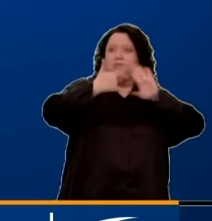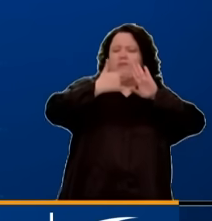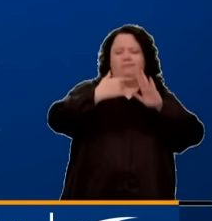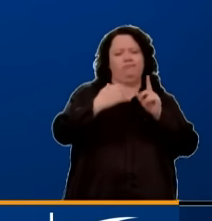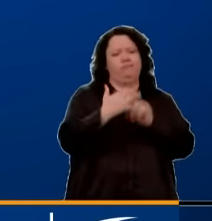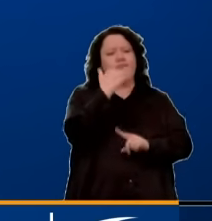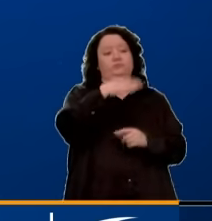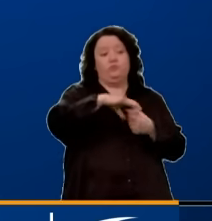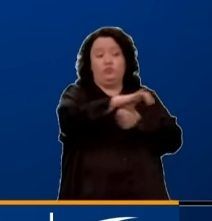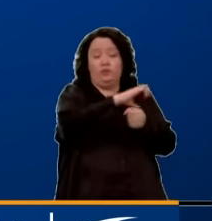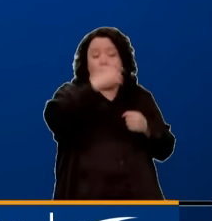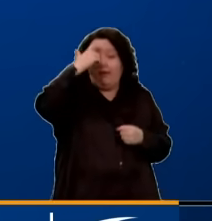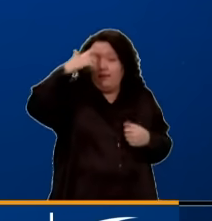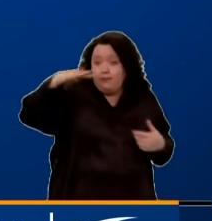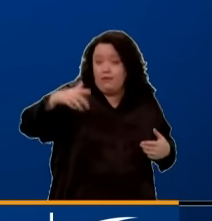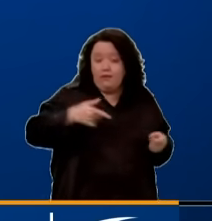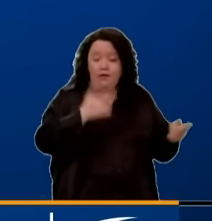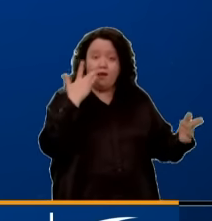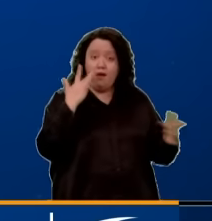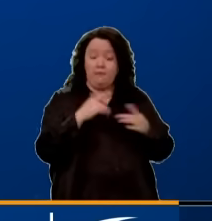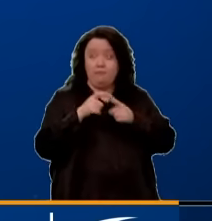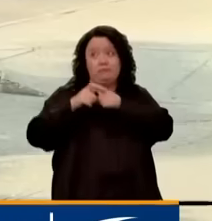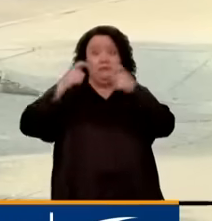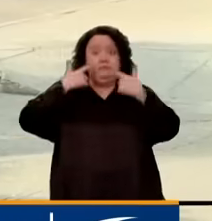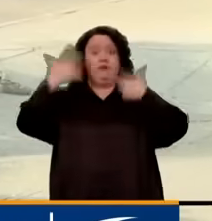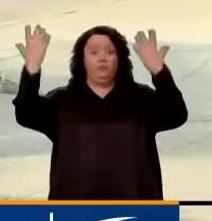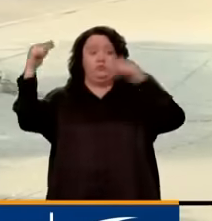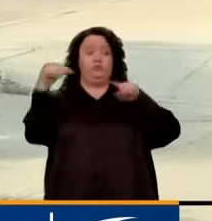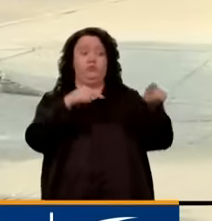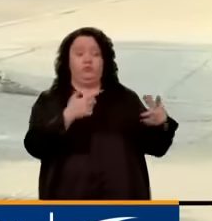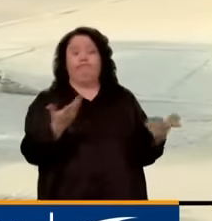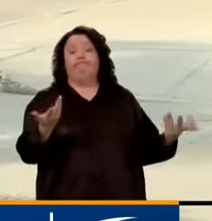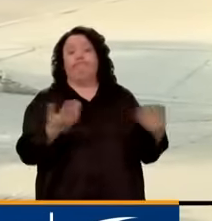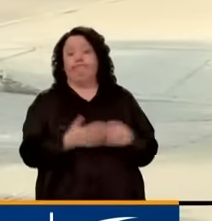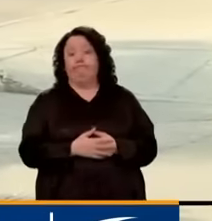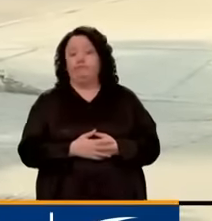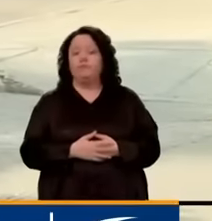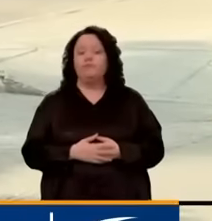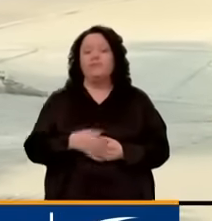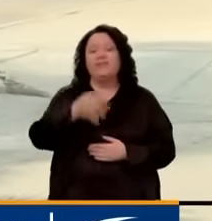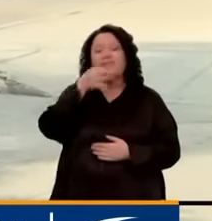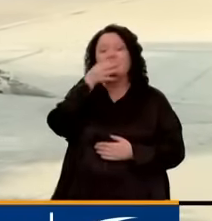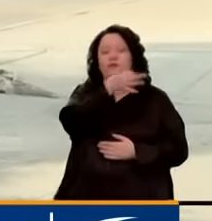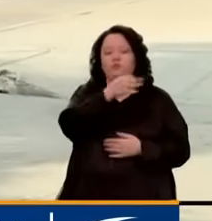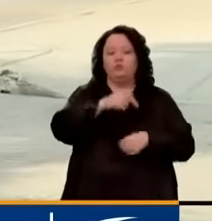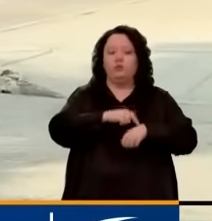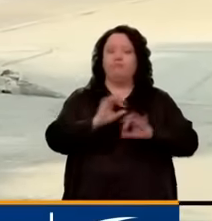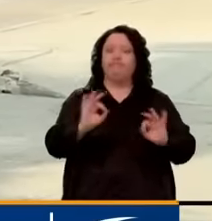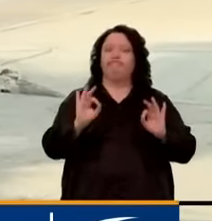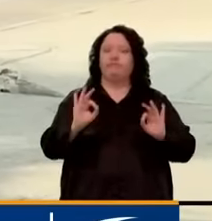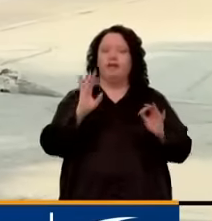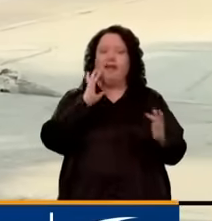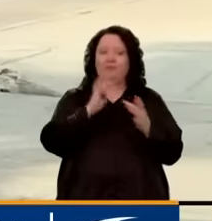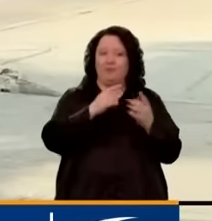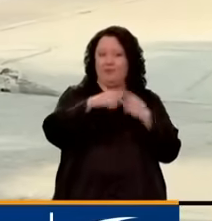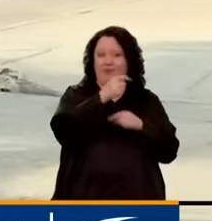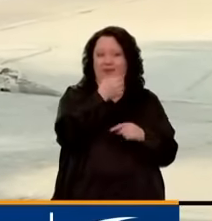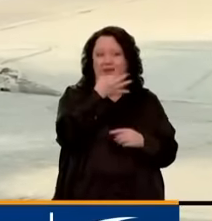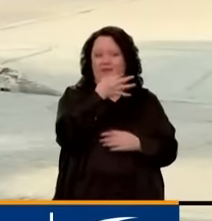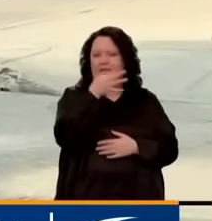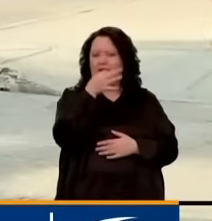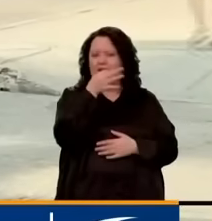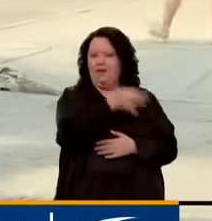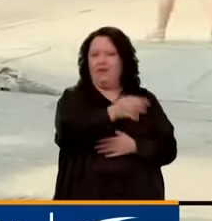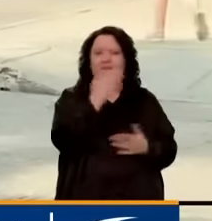en una ciudad como Cartagena, que es un destino popular. La denuncia oportuna de la turista hacia las